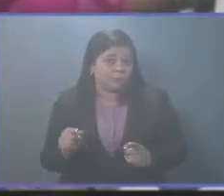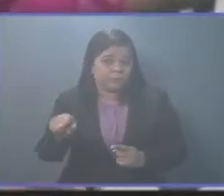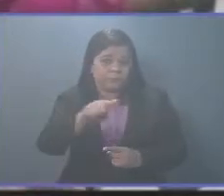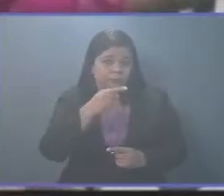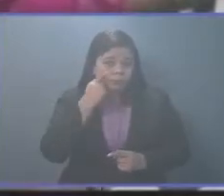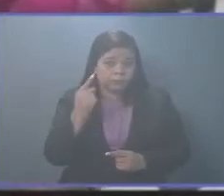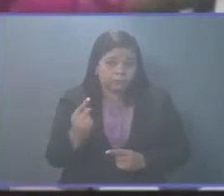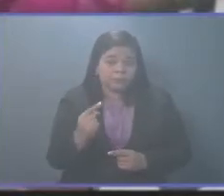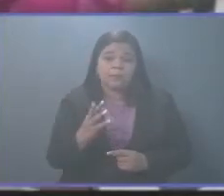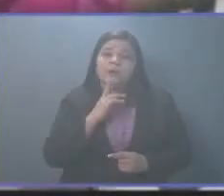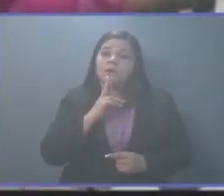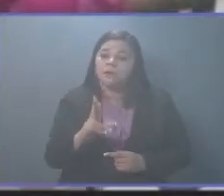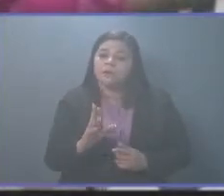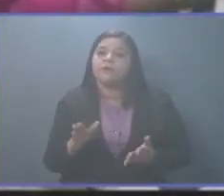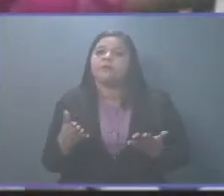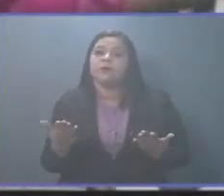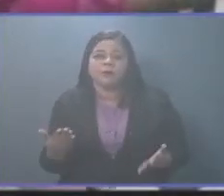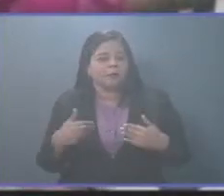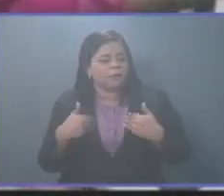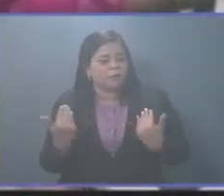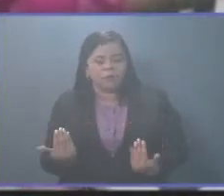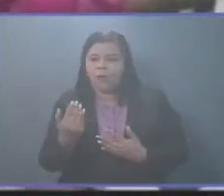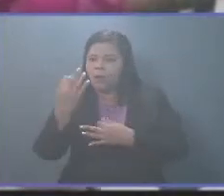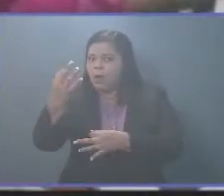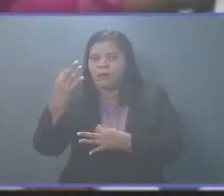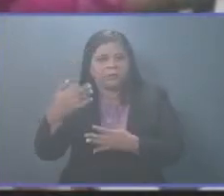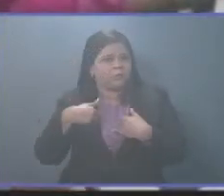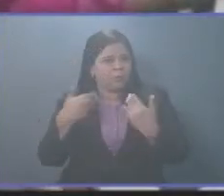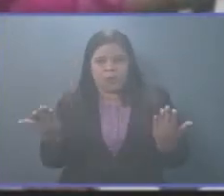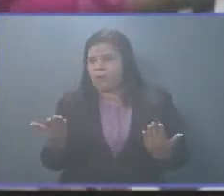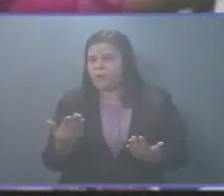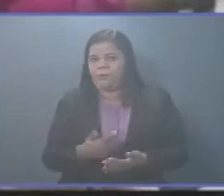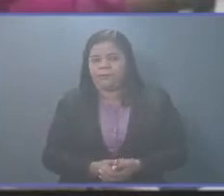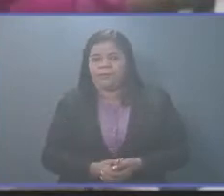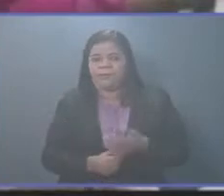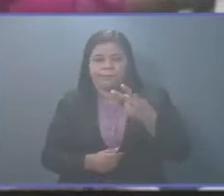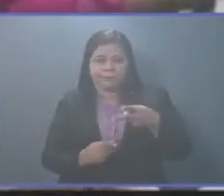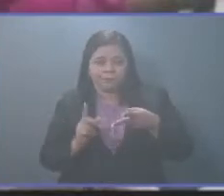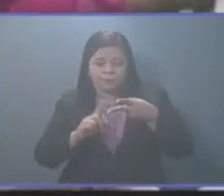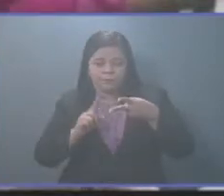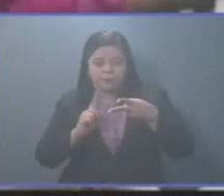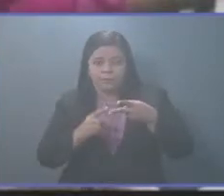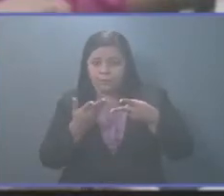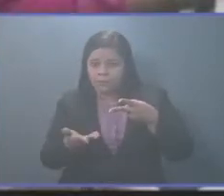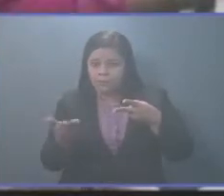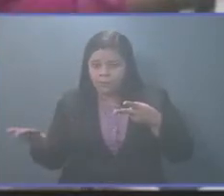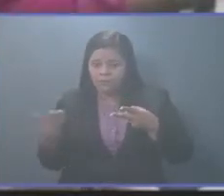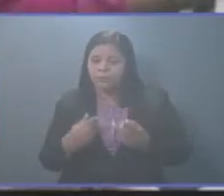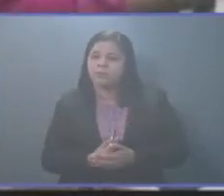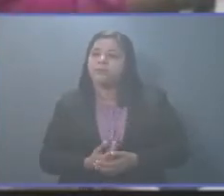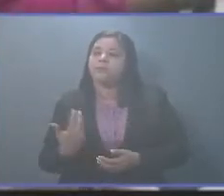la respuesta que obtuvimos es que no existen actas, ¿verdad? El segundo aspecto que realizamos como comité fue la